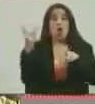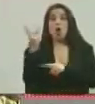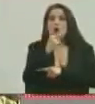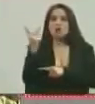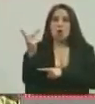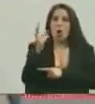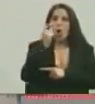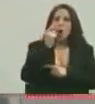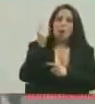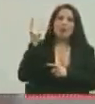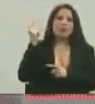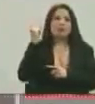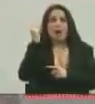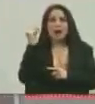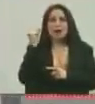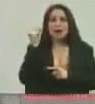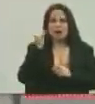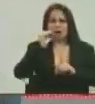américa